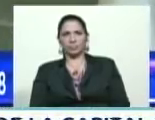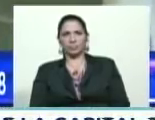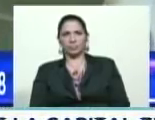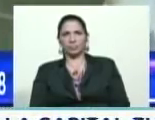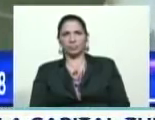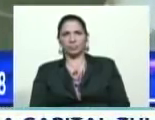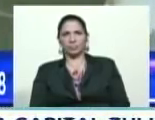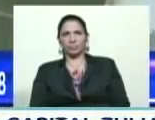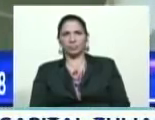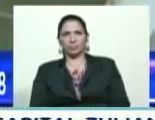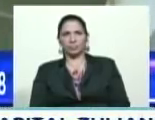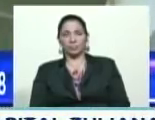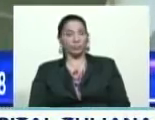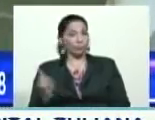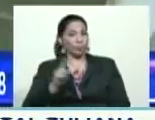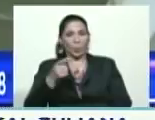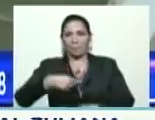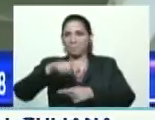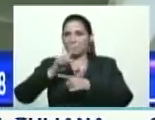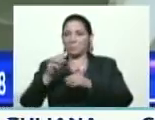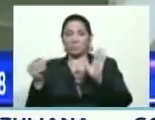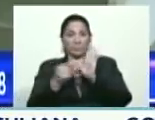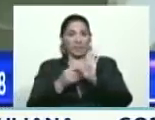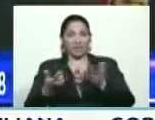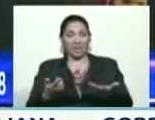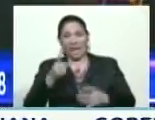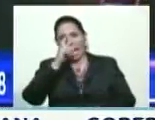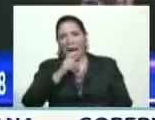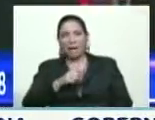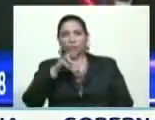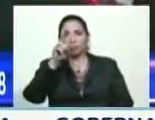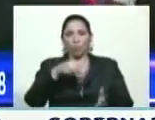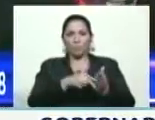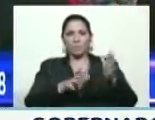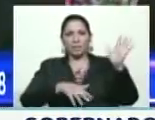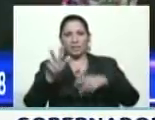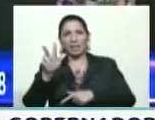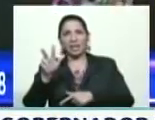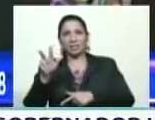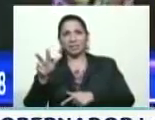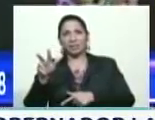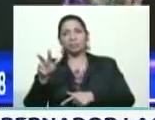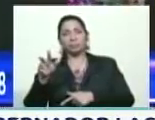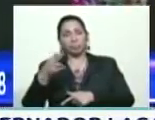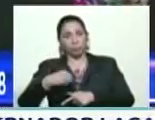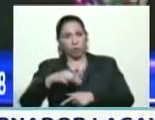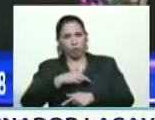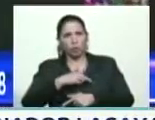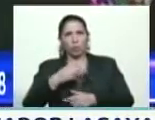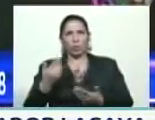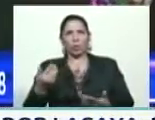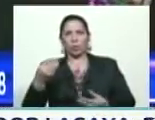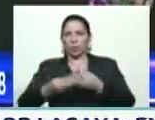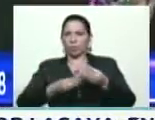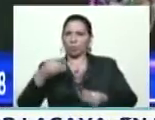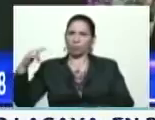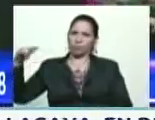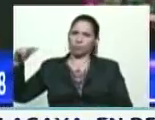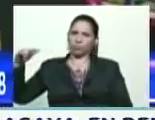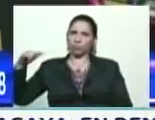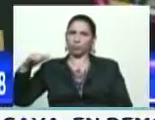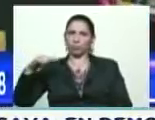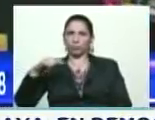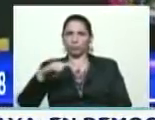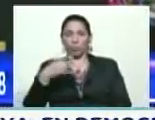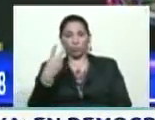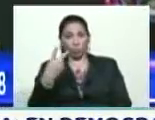Y no es la primera vez, es que en el año 2013 ya fueron aquí dos aviones rusos, pero